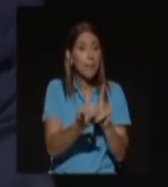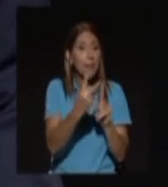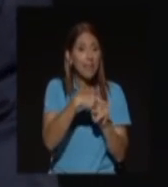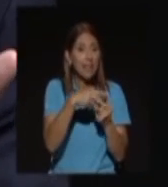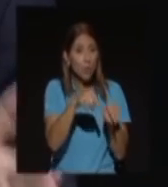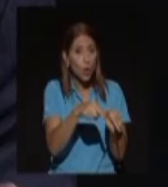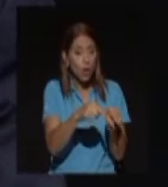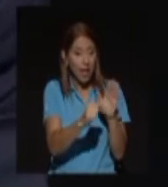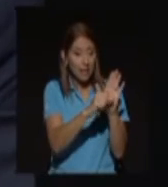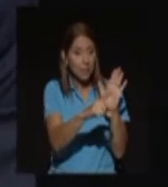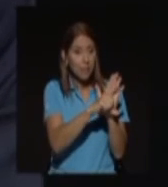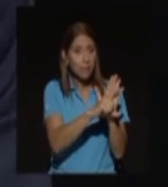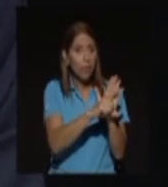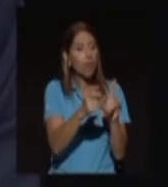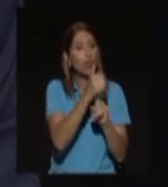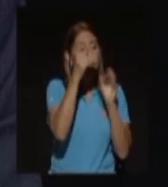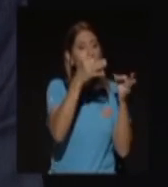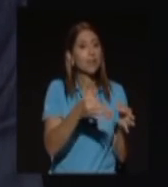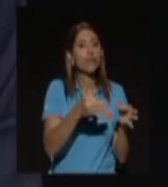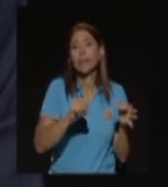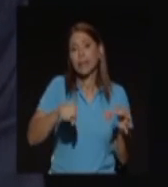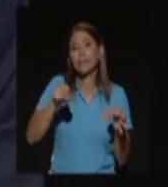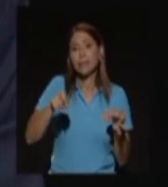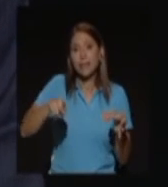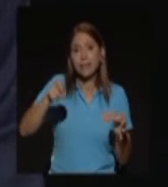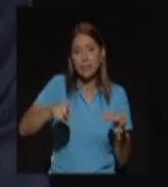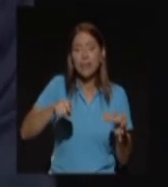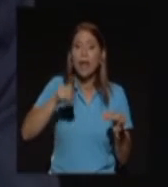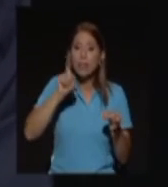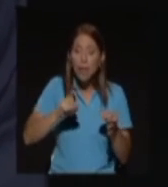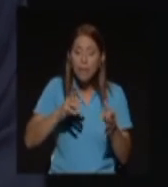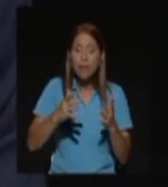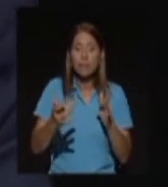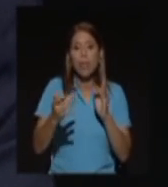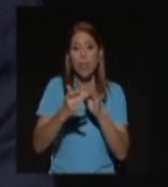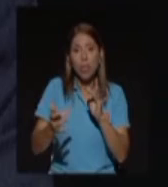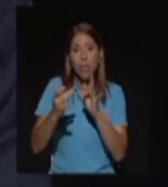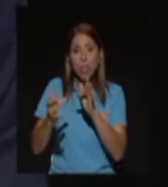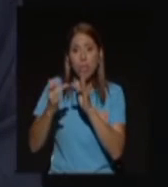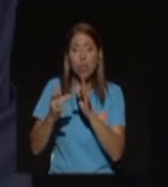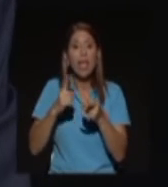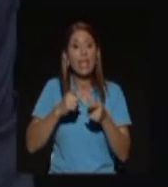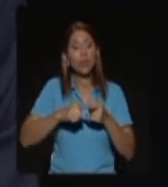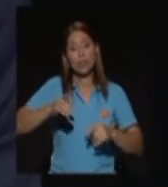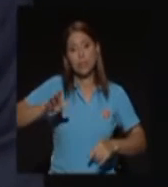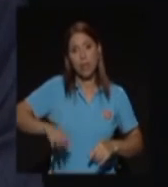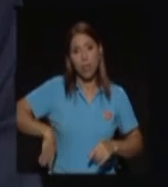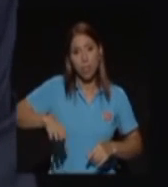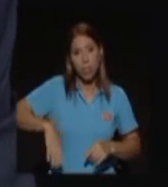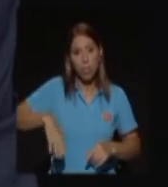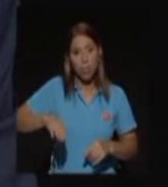del Congreso fue que sí lo necesitaba, y entonces tuvimos una gran demora en la